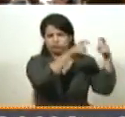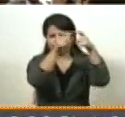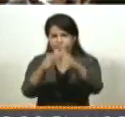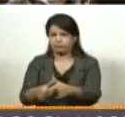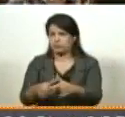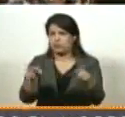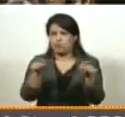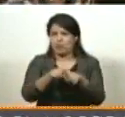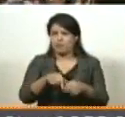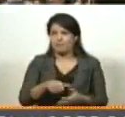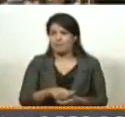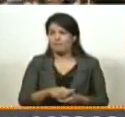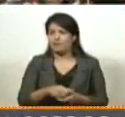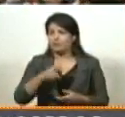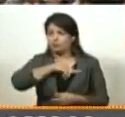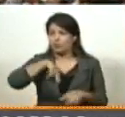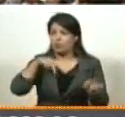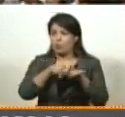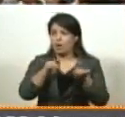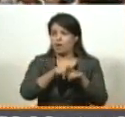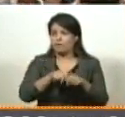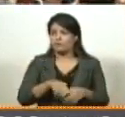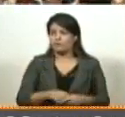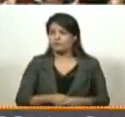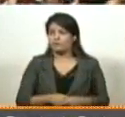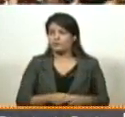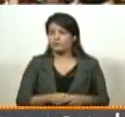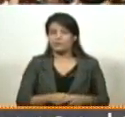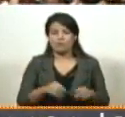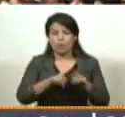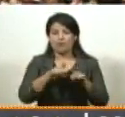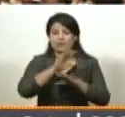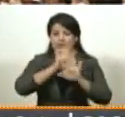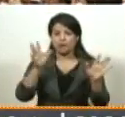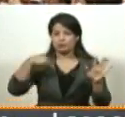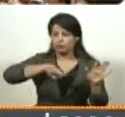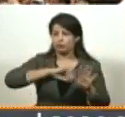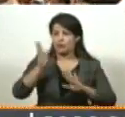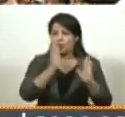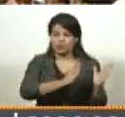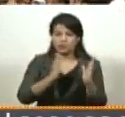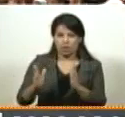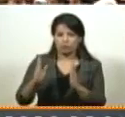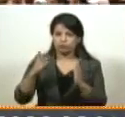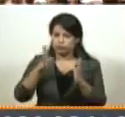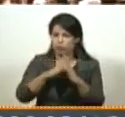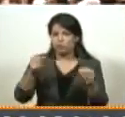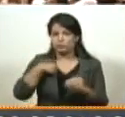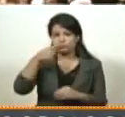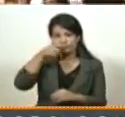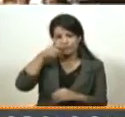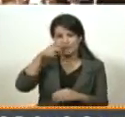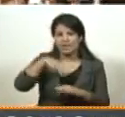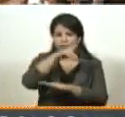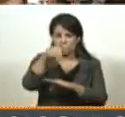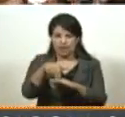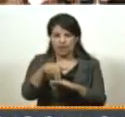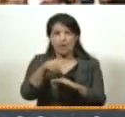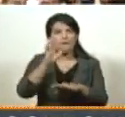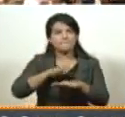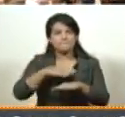mismos términos que lo hemos hecho otras veces, estamos también organizando lo que es la observación nacional